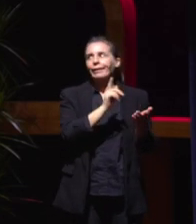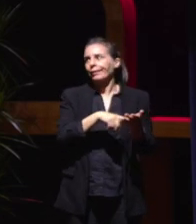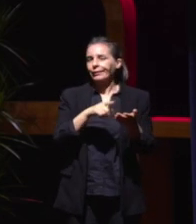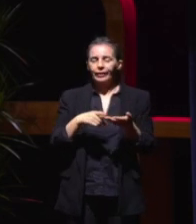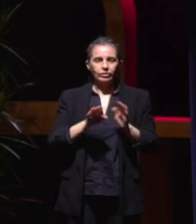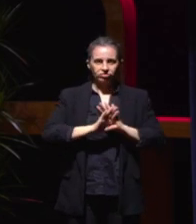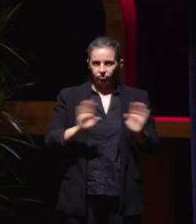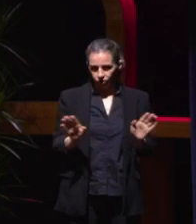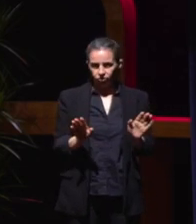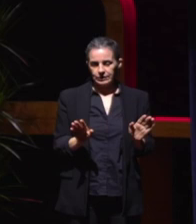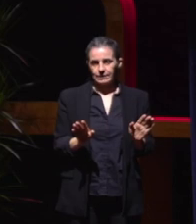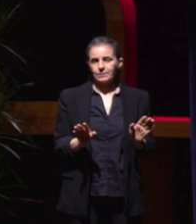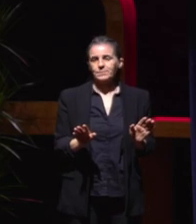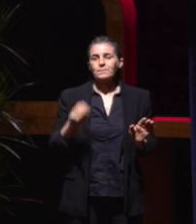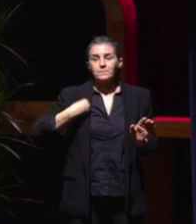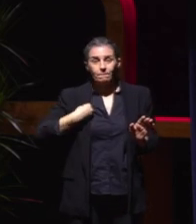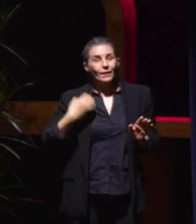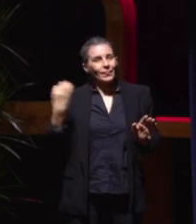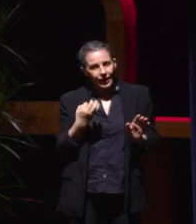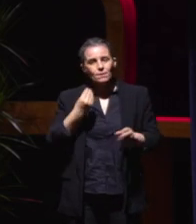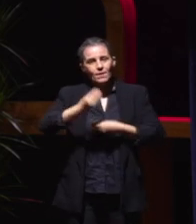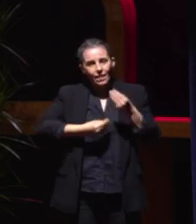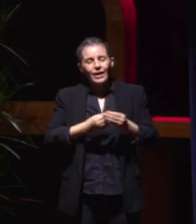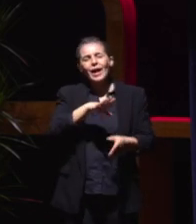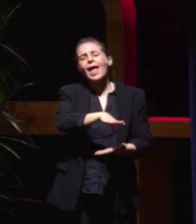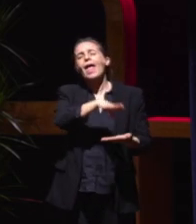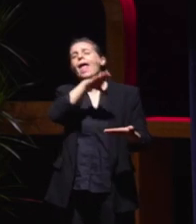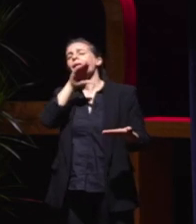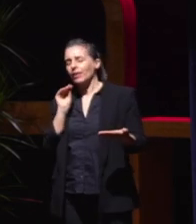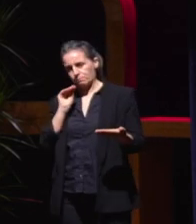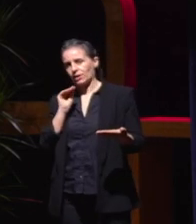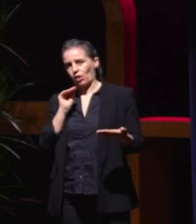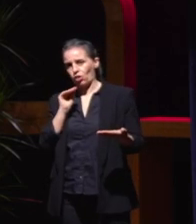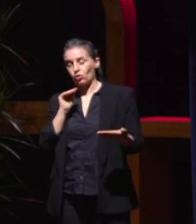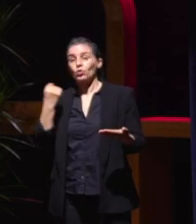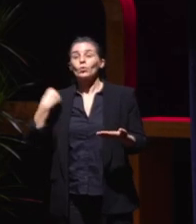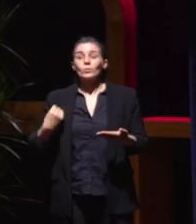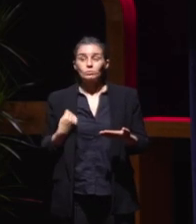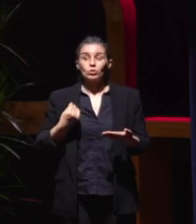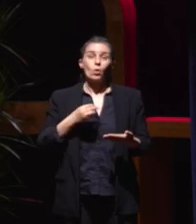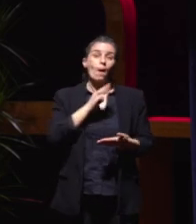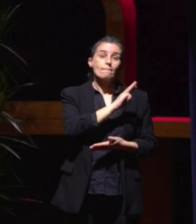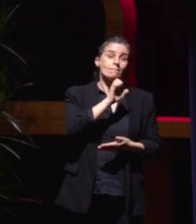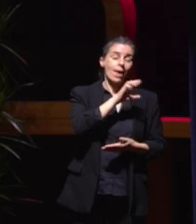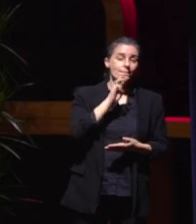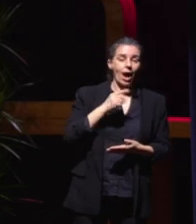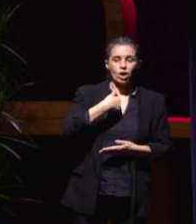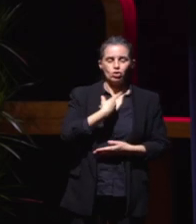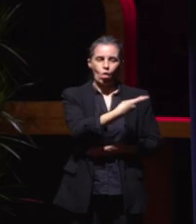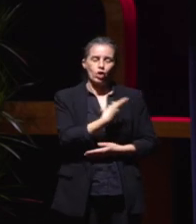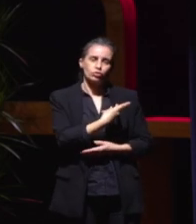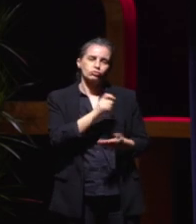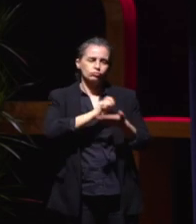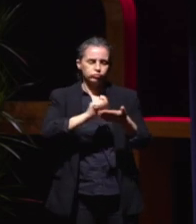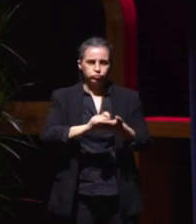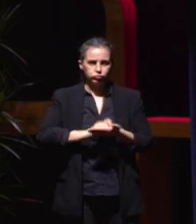no como decía Aida que hagan la interpretación hablan y yo estábamos haciendo las crip en ese momento nos pusimos en contacto